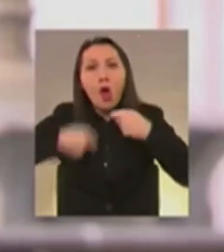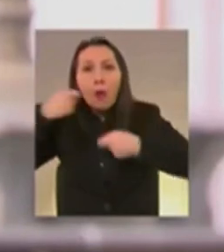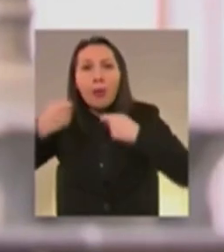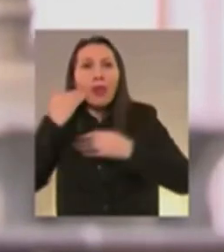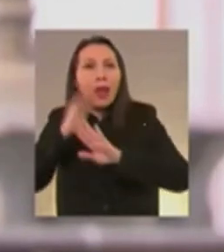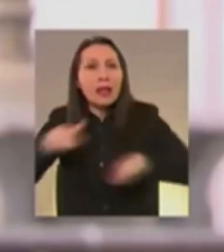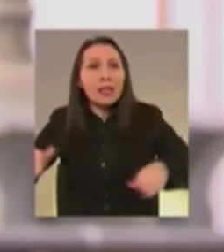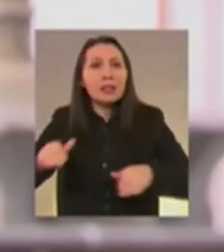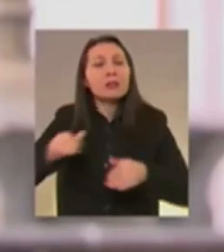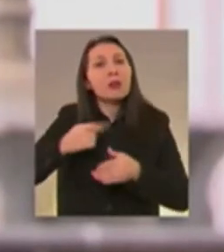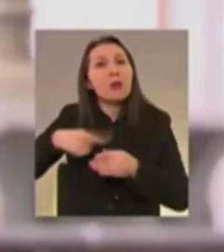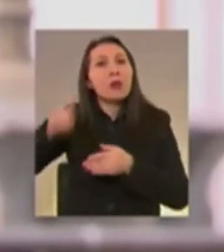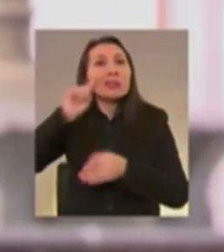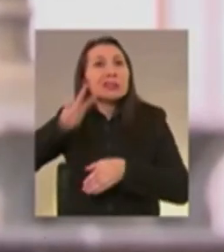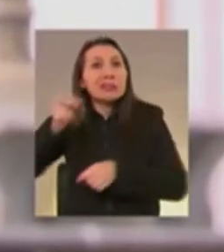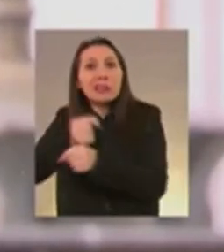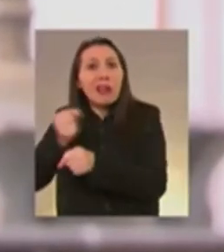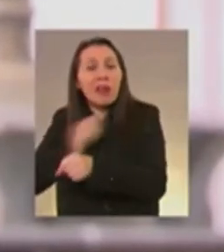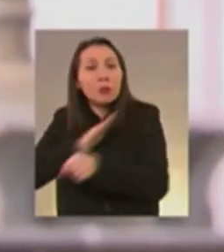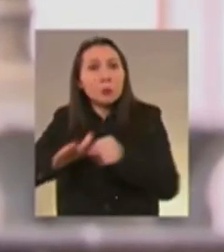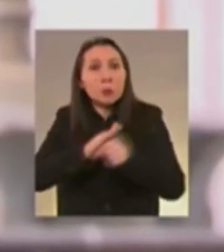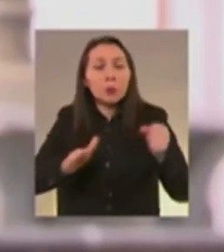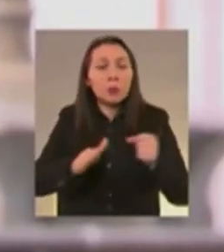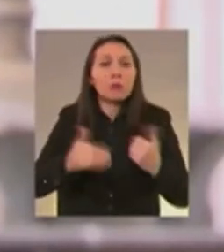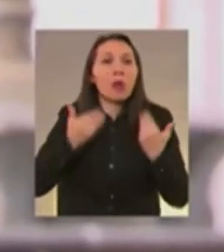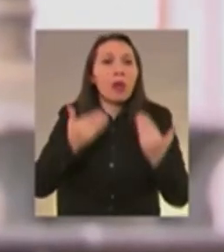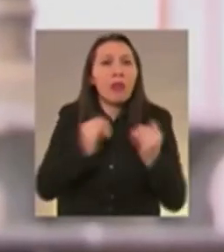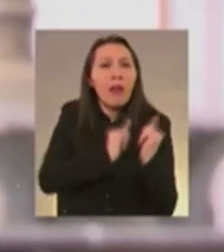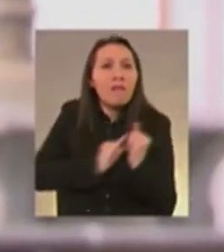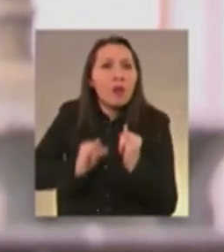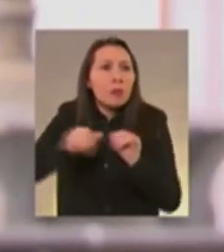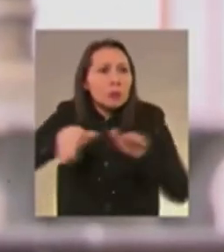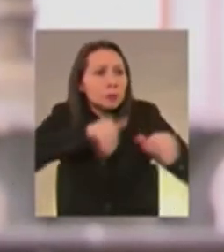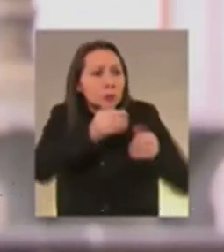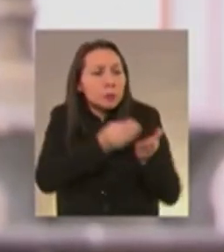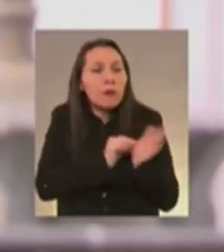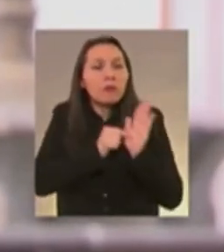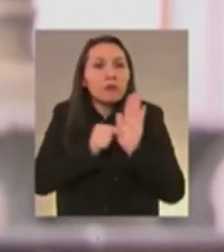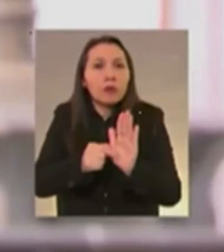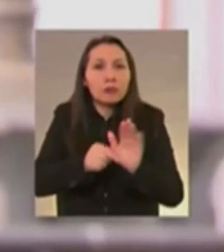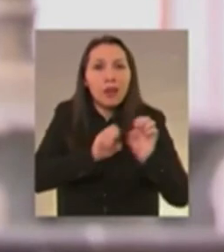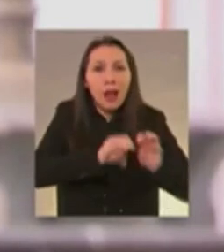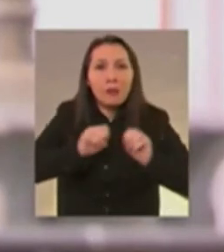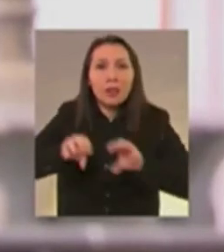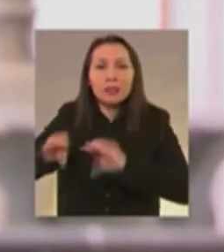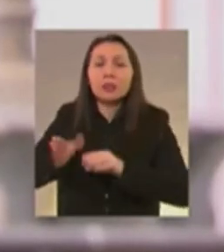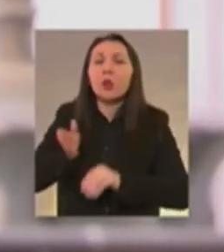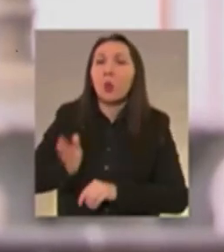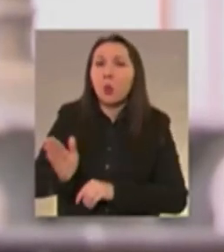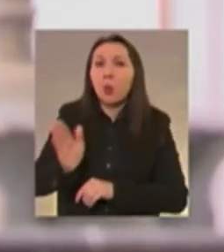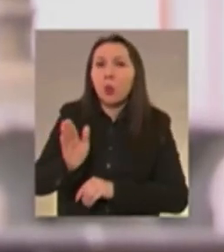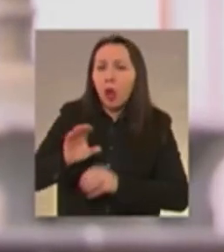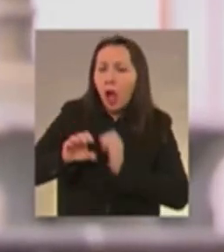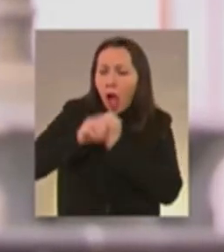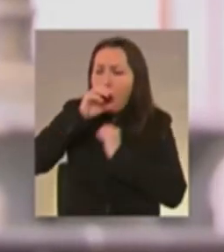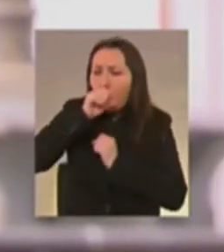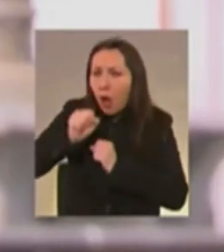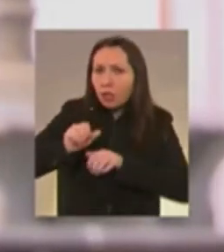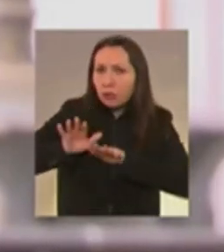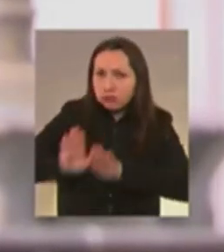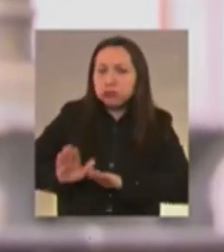los exonerados sin trabajo, reunir y difundir información, dar capacitación, mantener la resistencia.